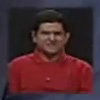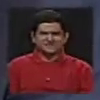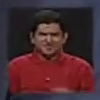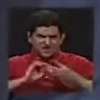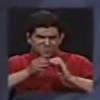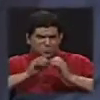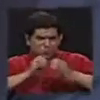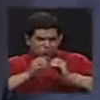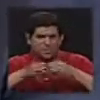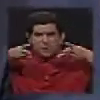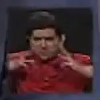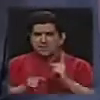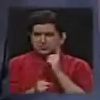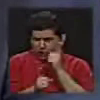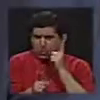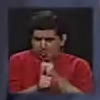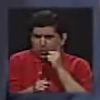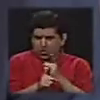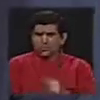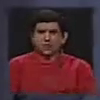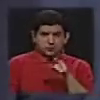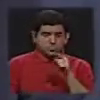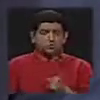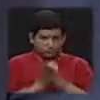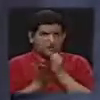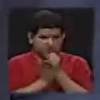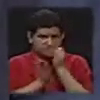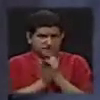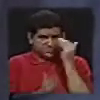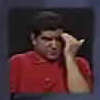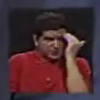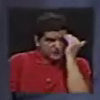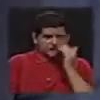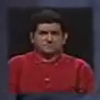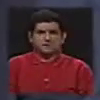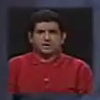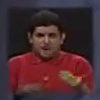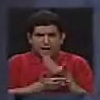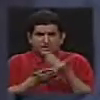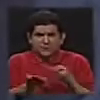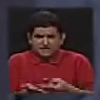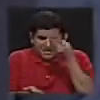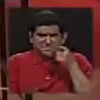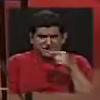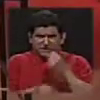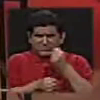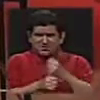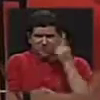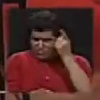indicador o es un método apropiado, de acuerdo con lo que ustedes han investigado, para actualizar el monto de la